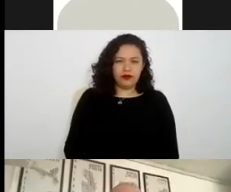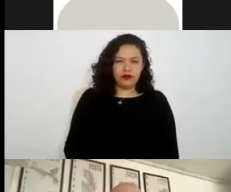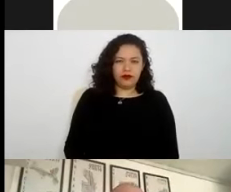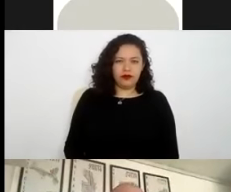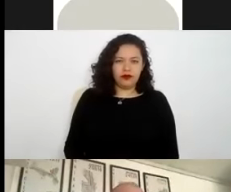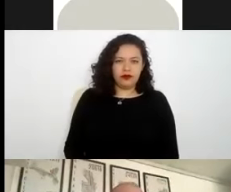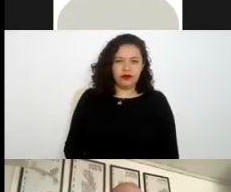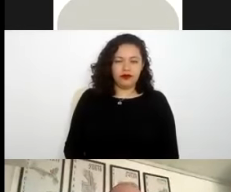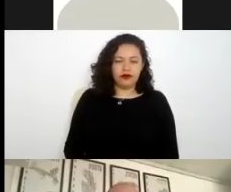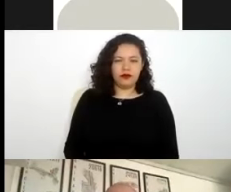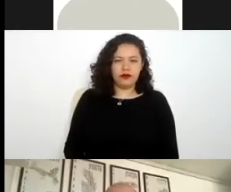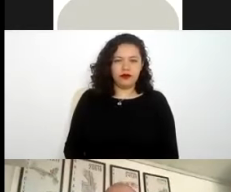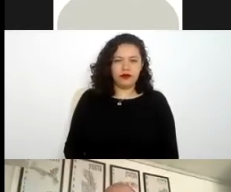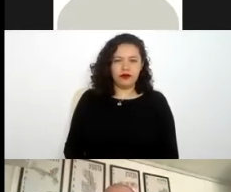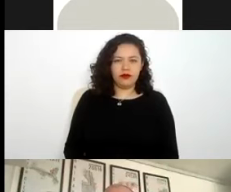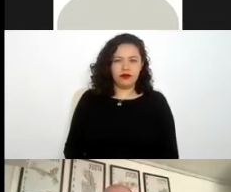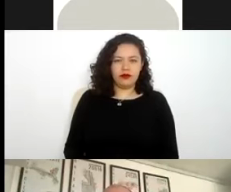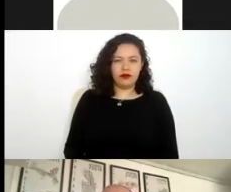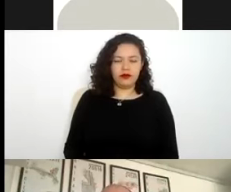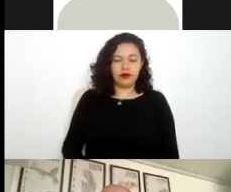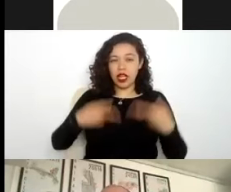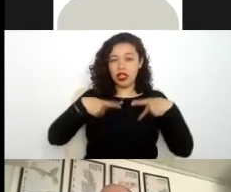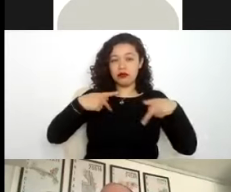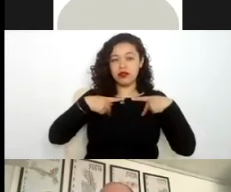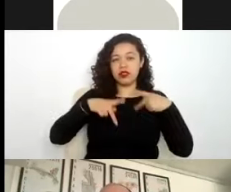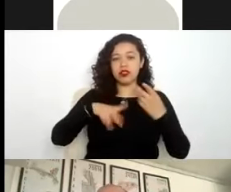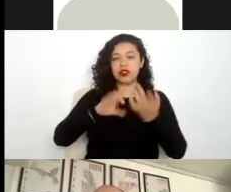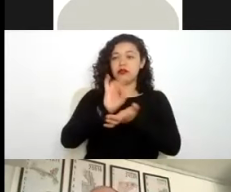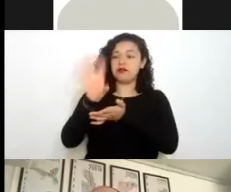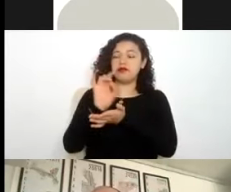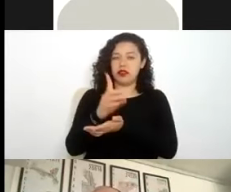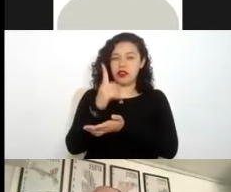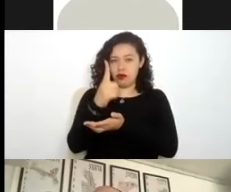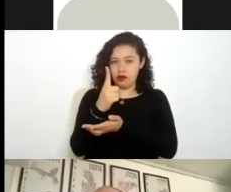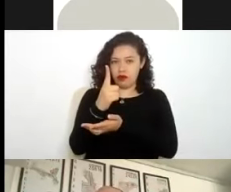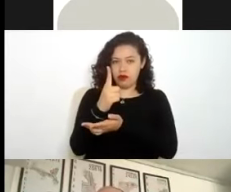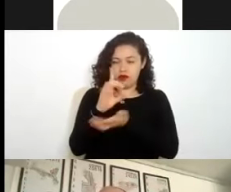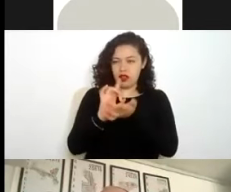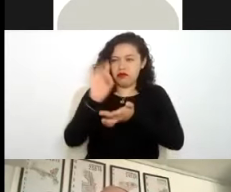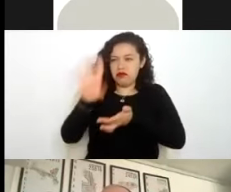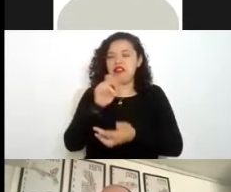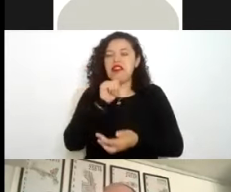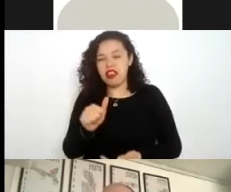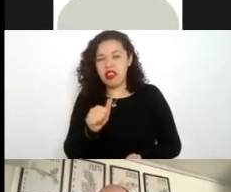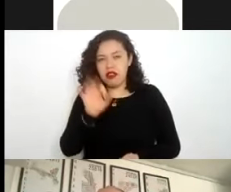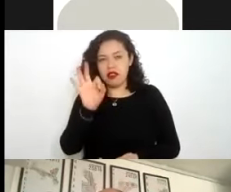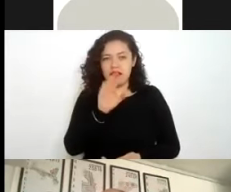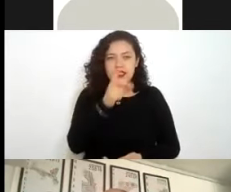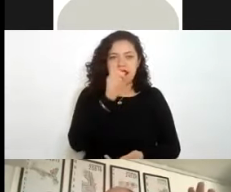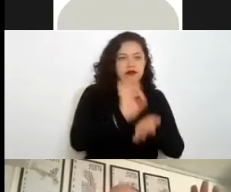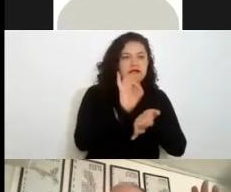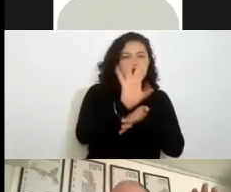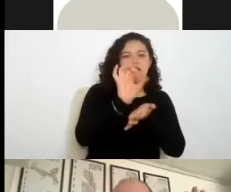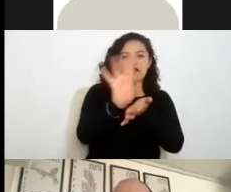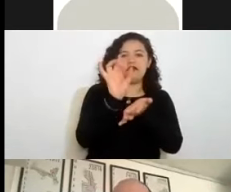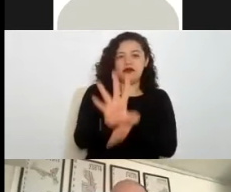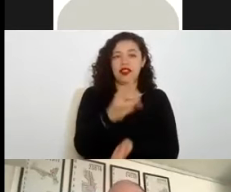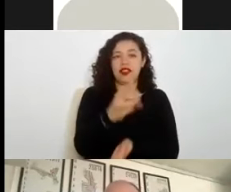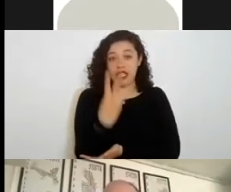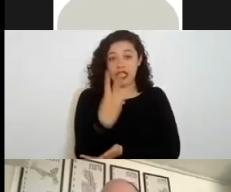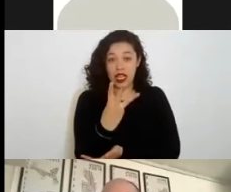impactando a nuestra audiencia. Tal vez si lo impactamos una vez, pues no vamos a lograr nada, pero tal vez si lo impactamos tres veces, ya se pone